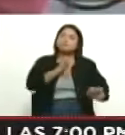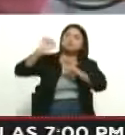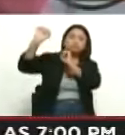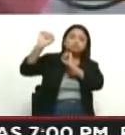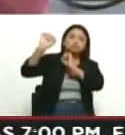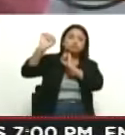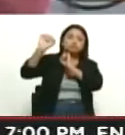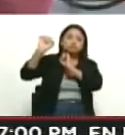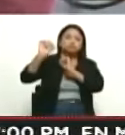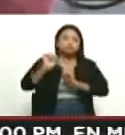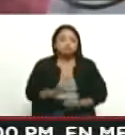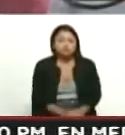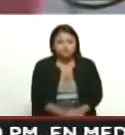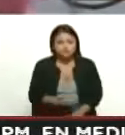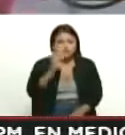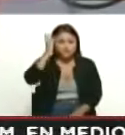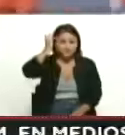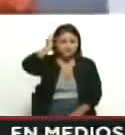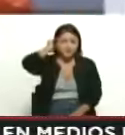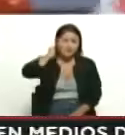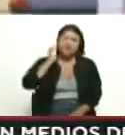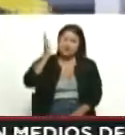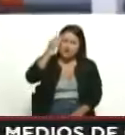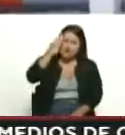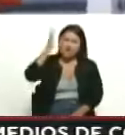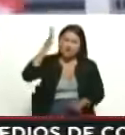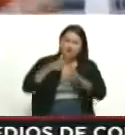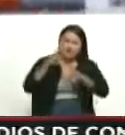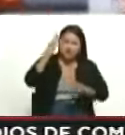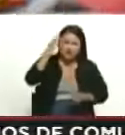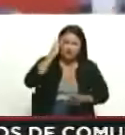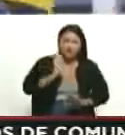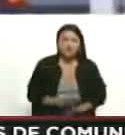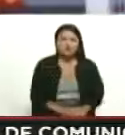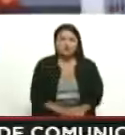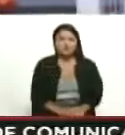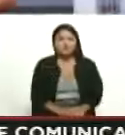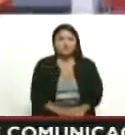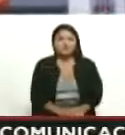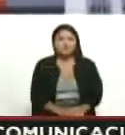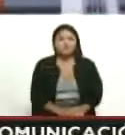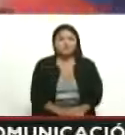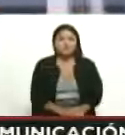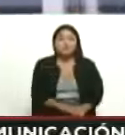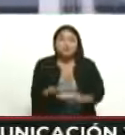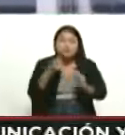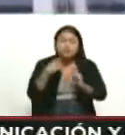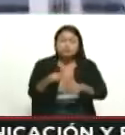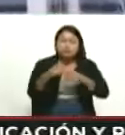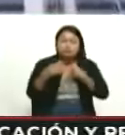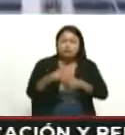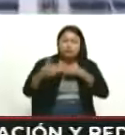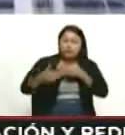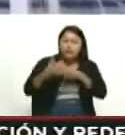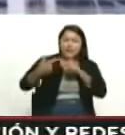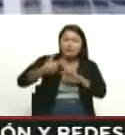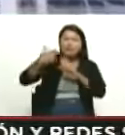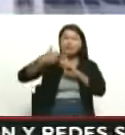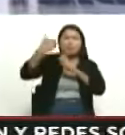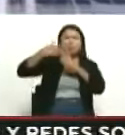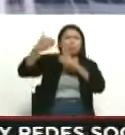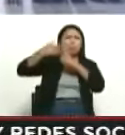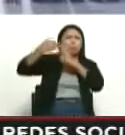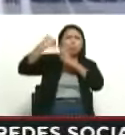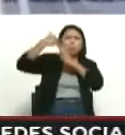defender. Deberían saberlo a estas alturas. Han intentado de todo. Y